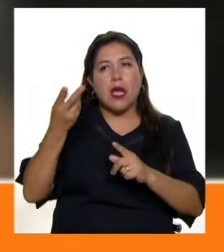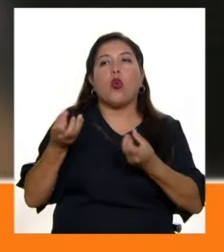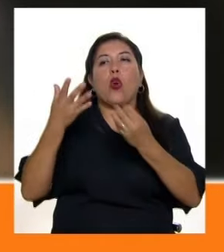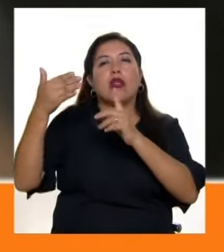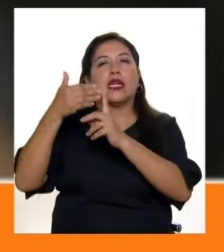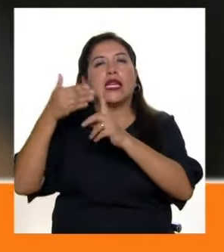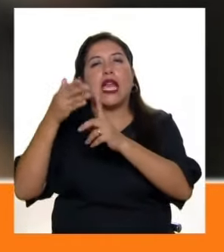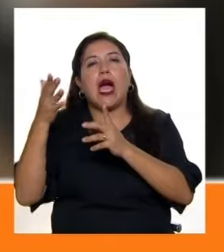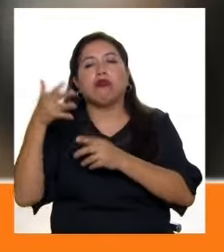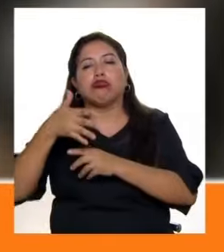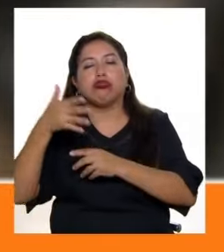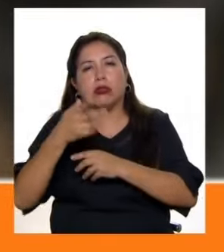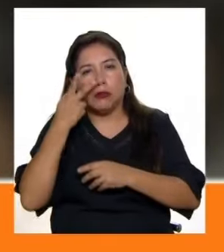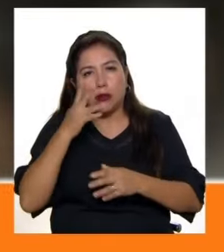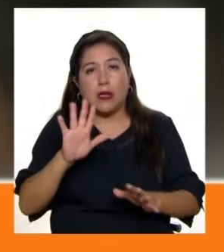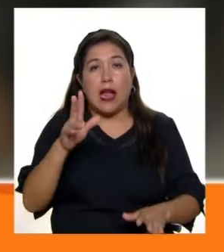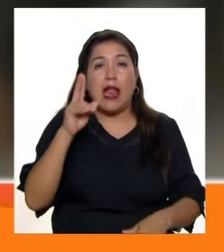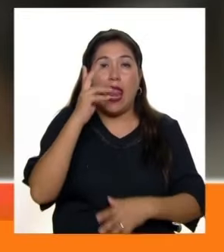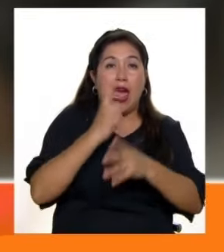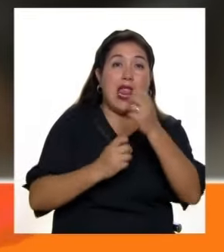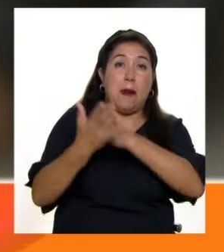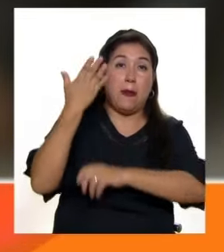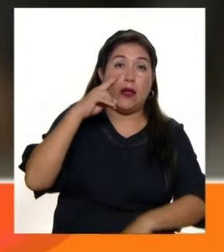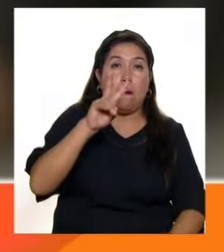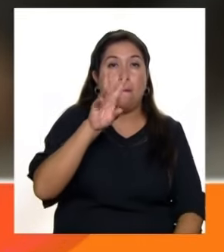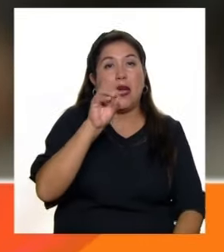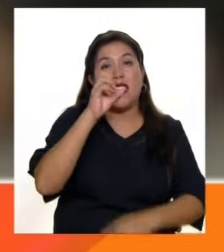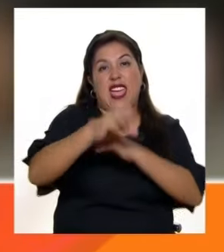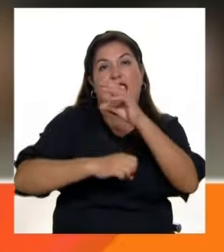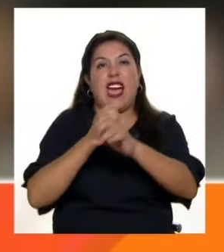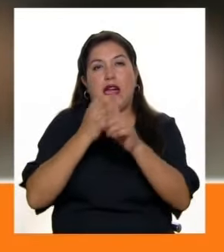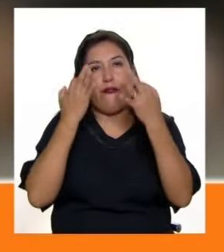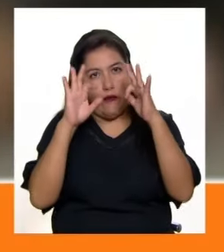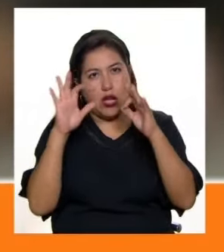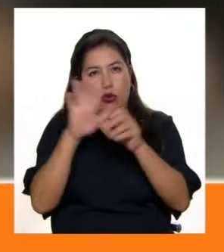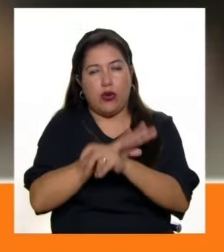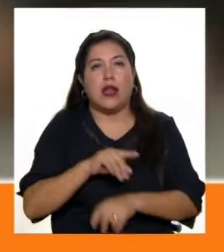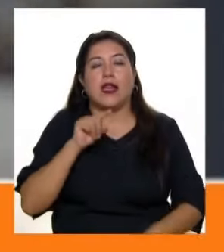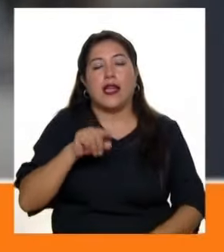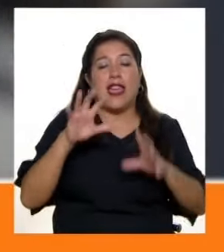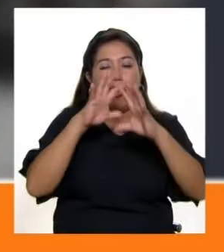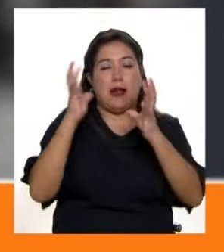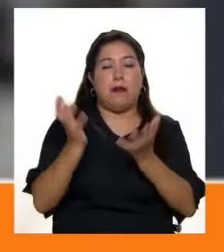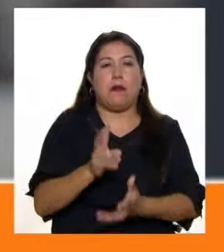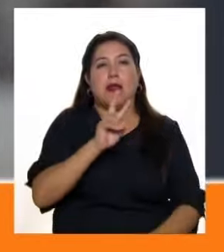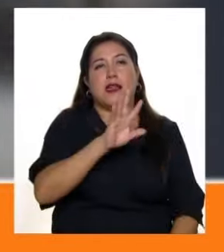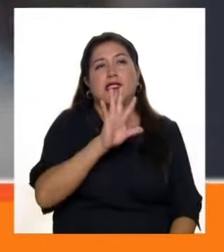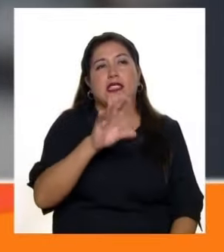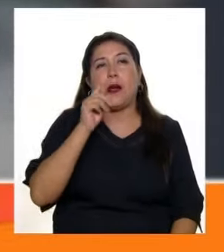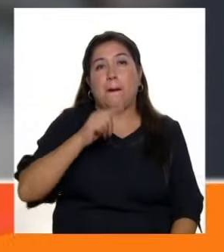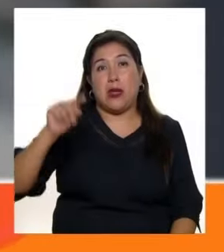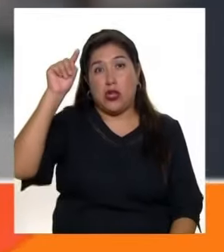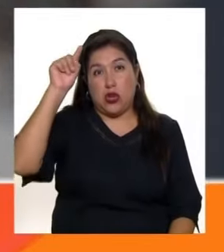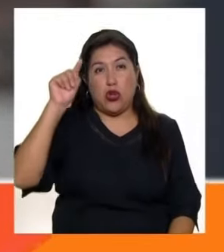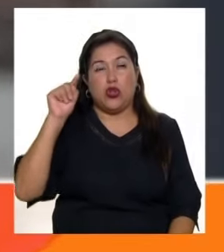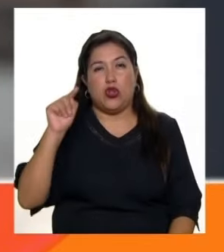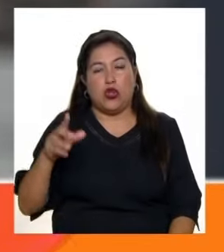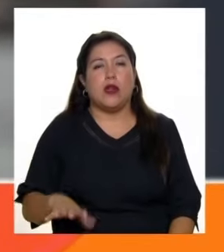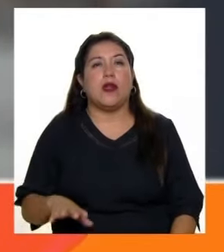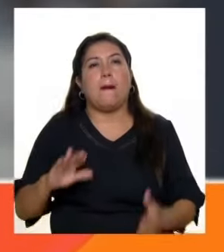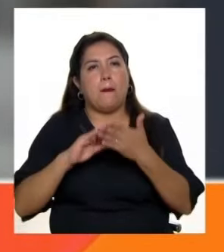pasado, Facebook cumplió 20 años. Y en el mundo son 5.000 millones de usuarios. O sea, el 62.3% de la